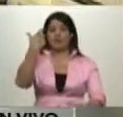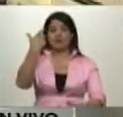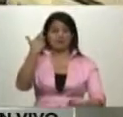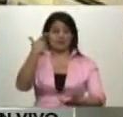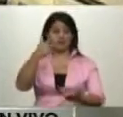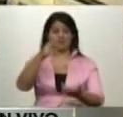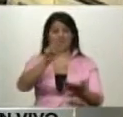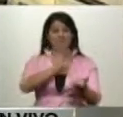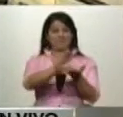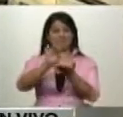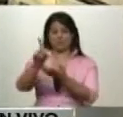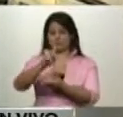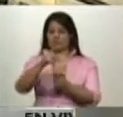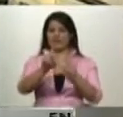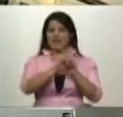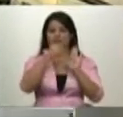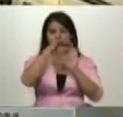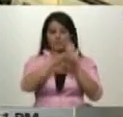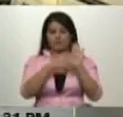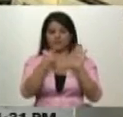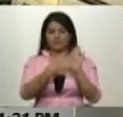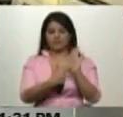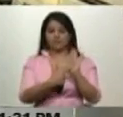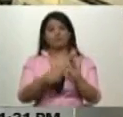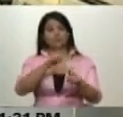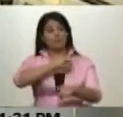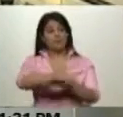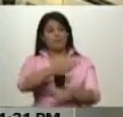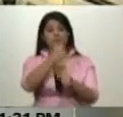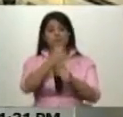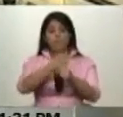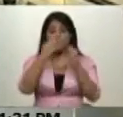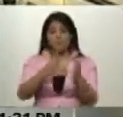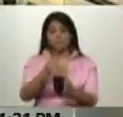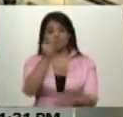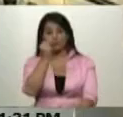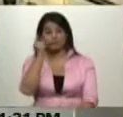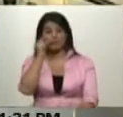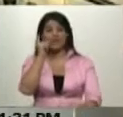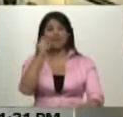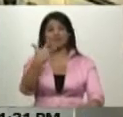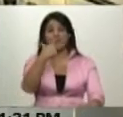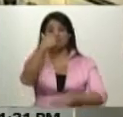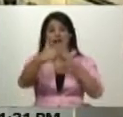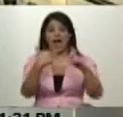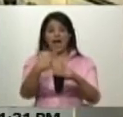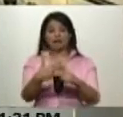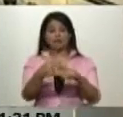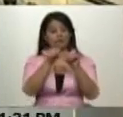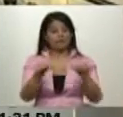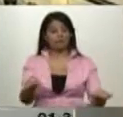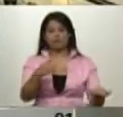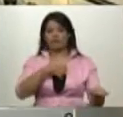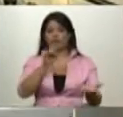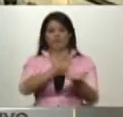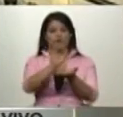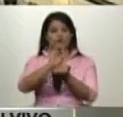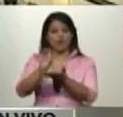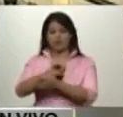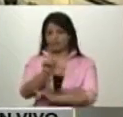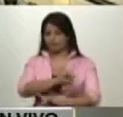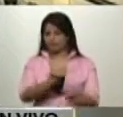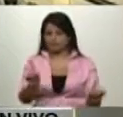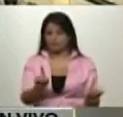2 nos dice, se ordena la inamovilidad de los trabajadores y trabajadoras por un lapso de 3 años contados a partir de la entrada en vigencia